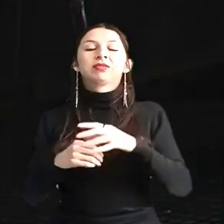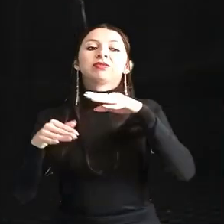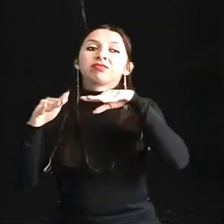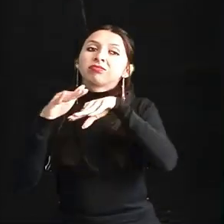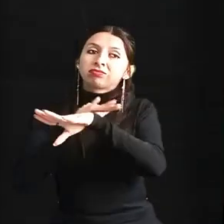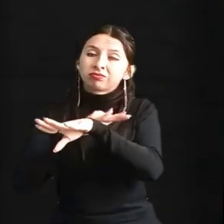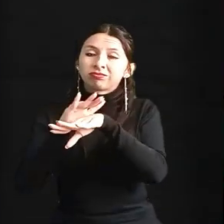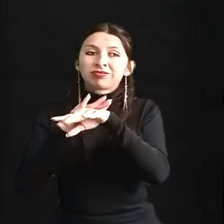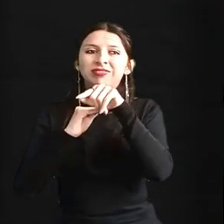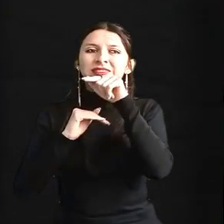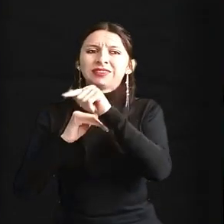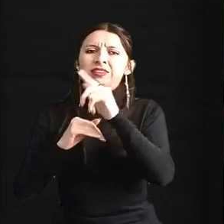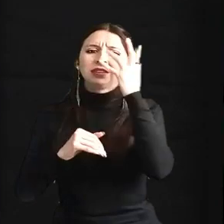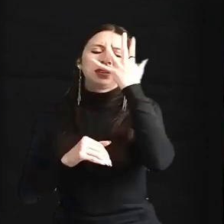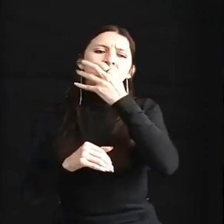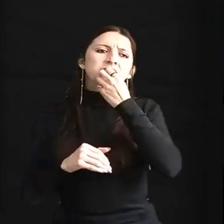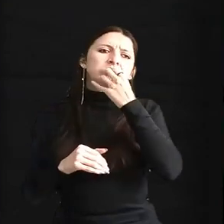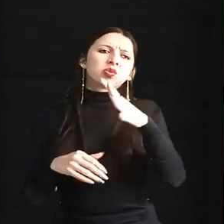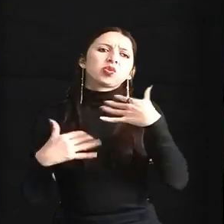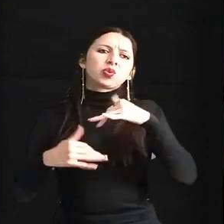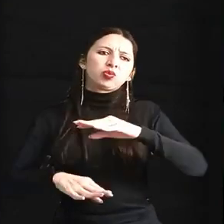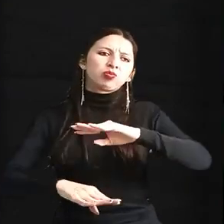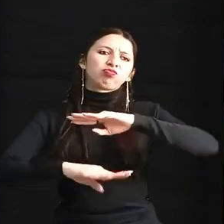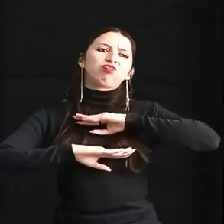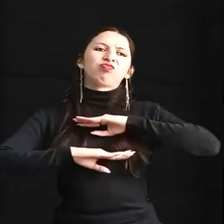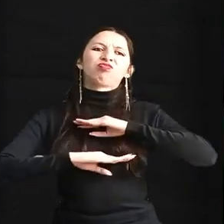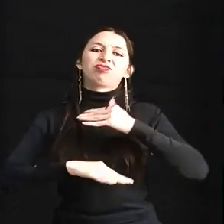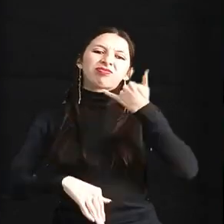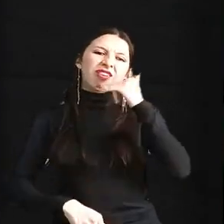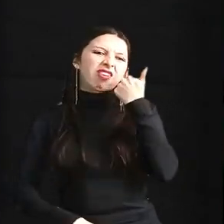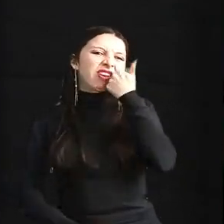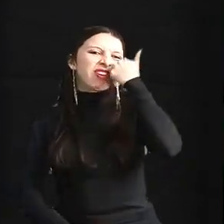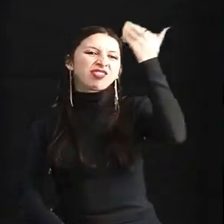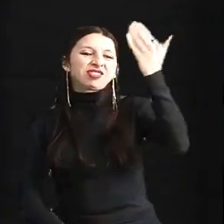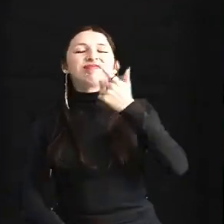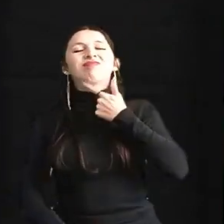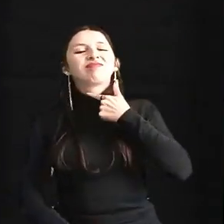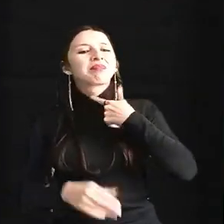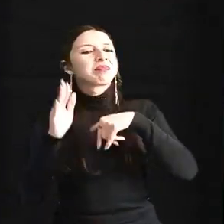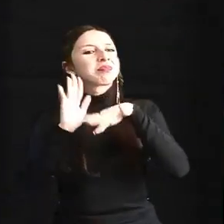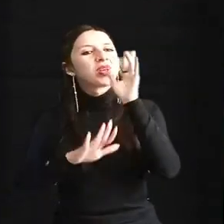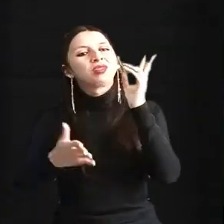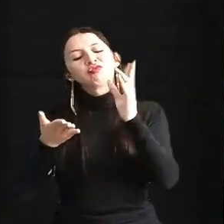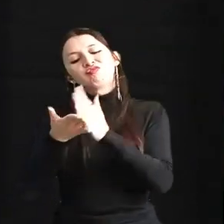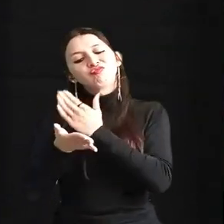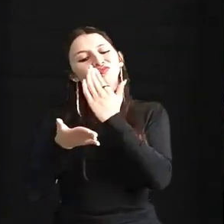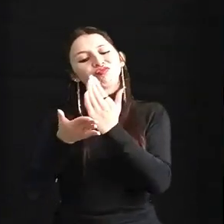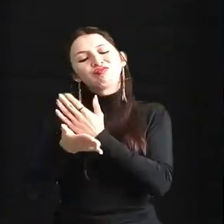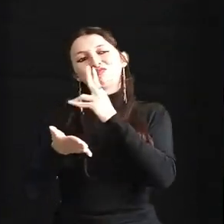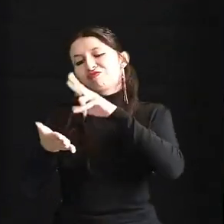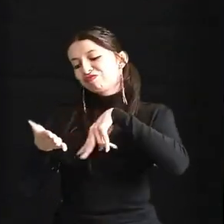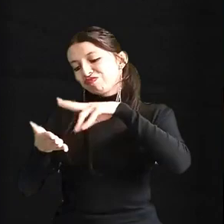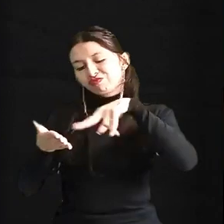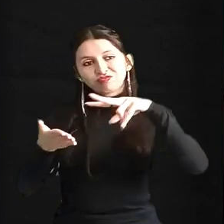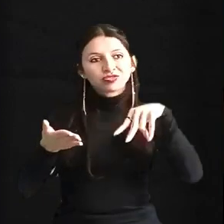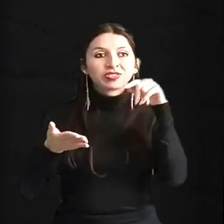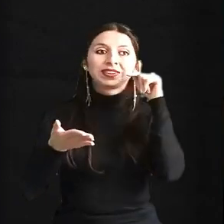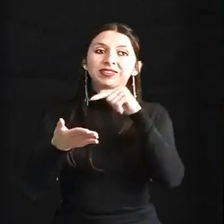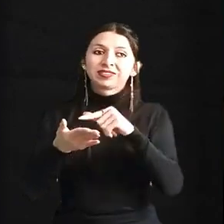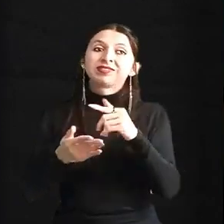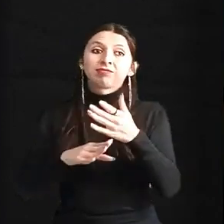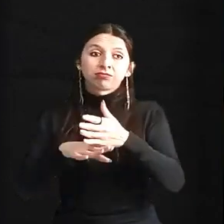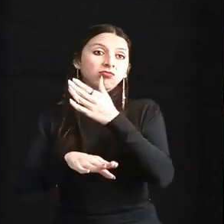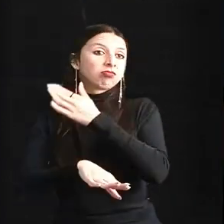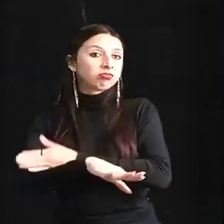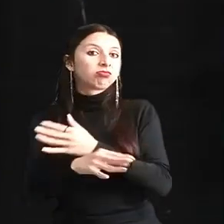el medio impreso nos da esa satisfacción creo que a los mayores todavía nos gusta ojear leer y